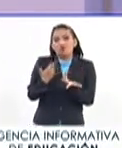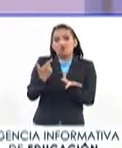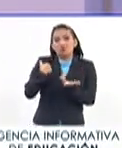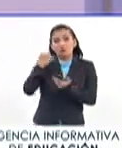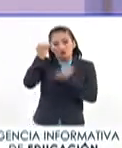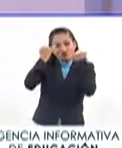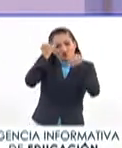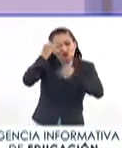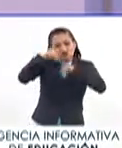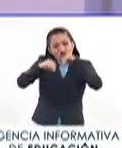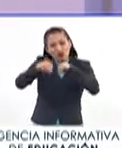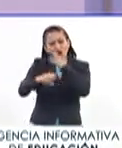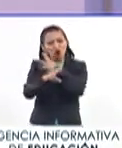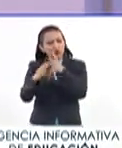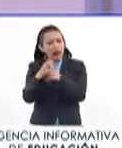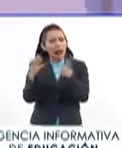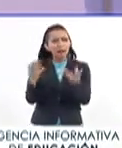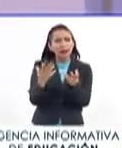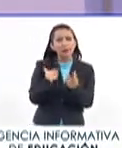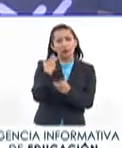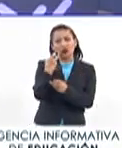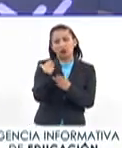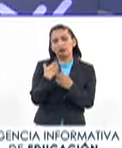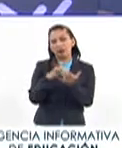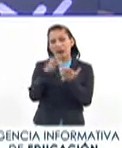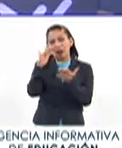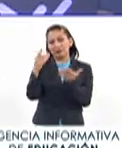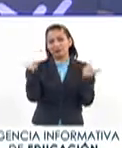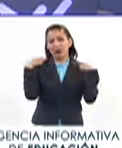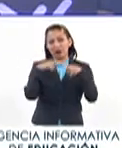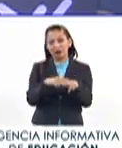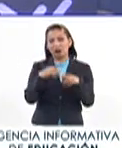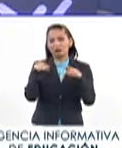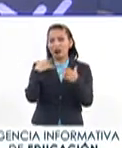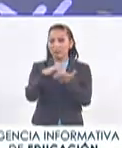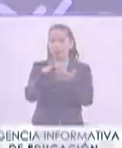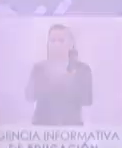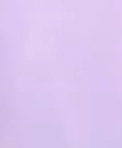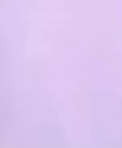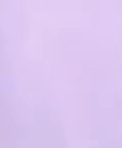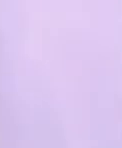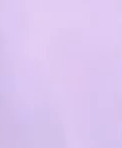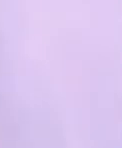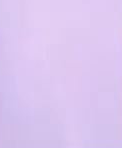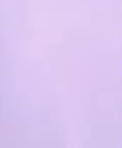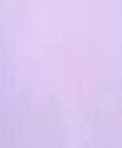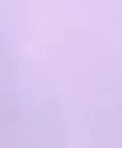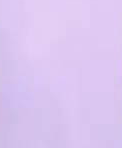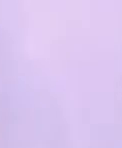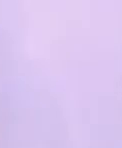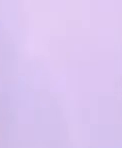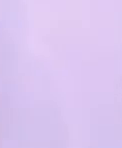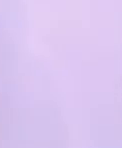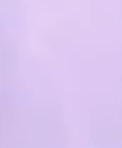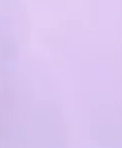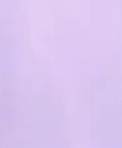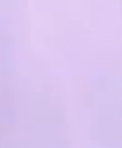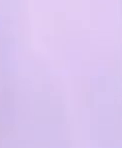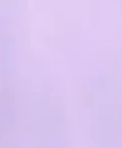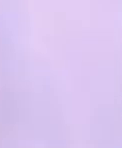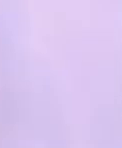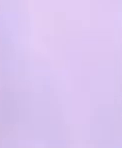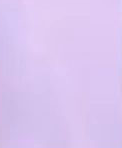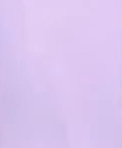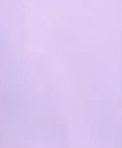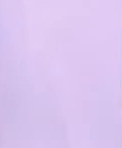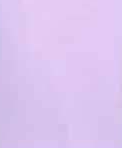un inventor, haga muchas cosas y por eso les doy muchas gracias a mis maestros por todo el apoyo que me dan. Y hoy, en nuestra sección Convivencia